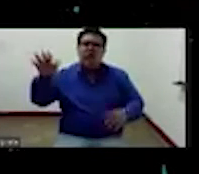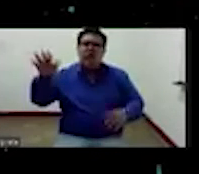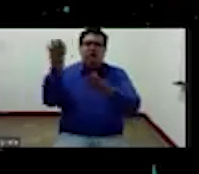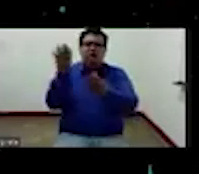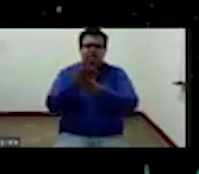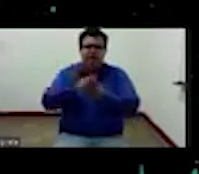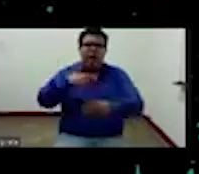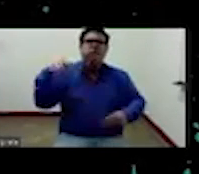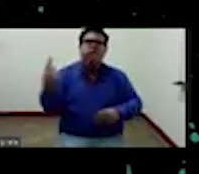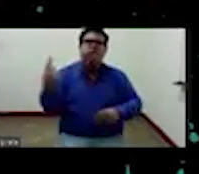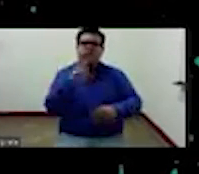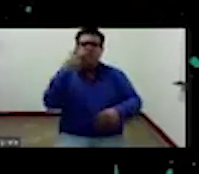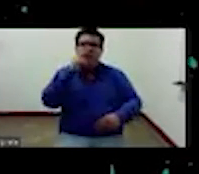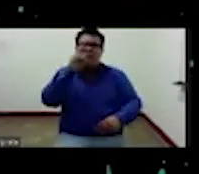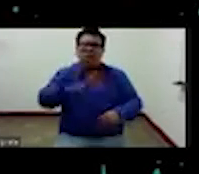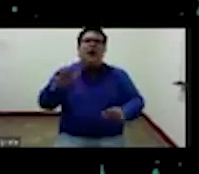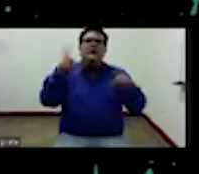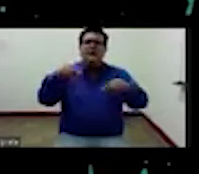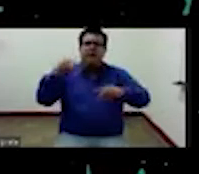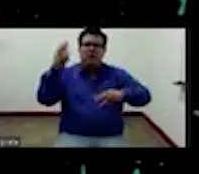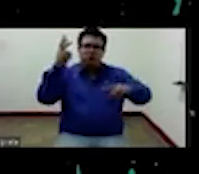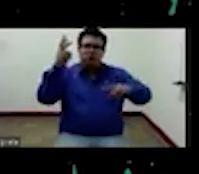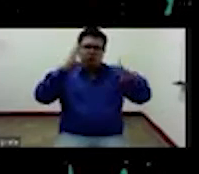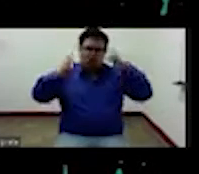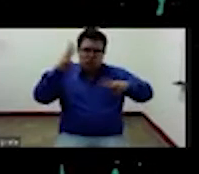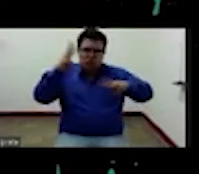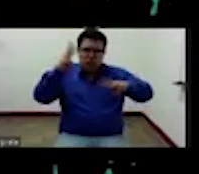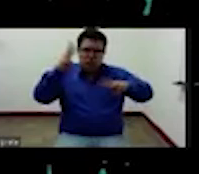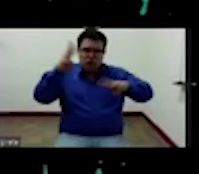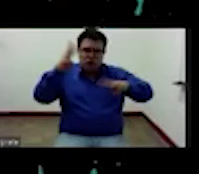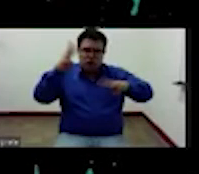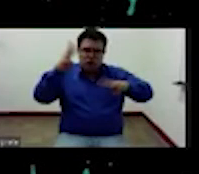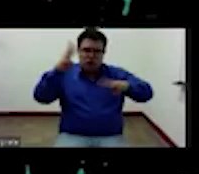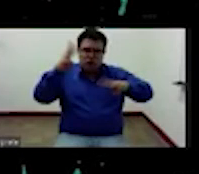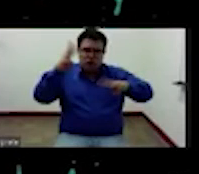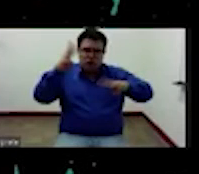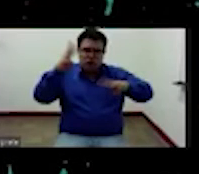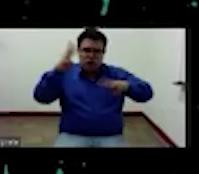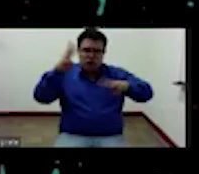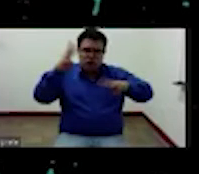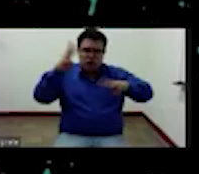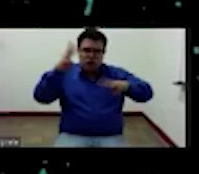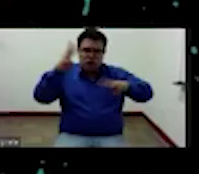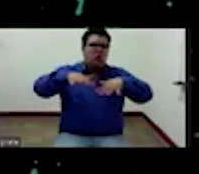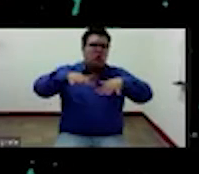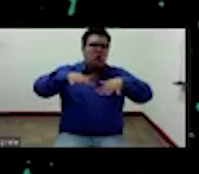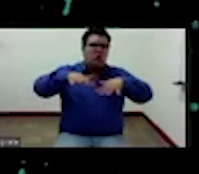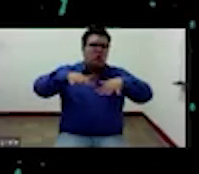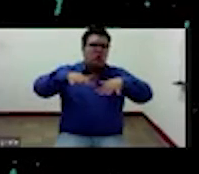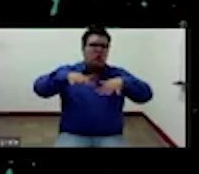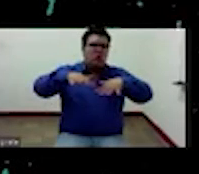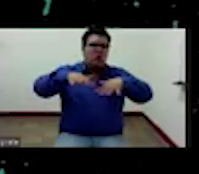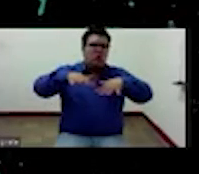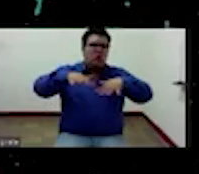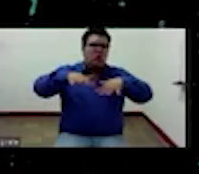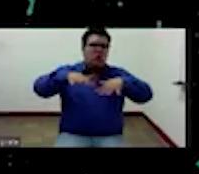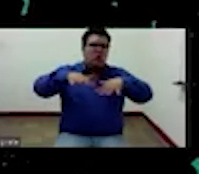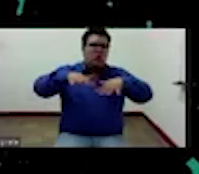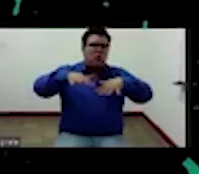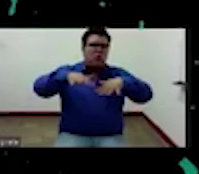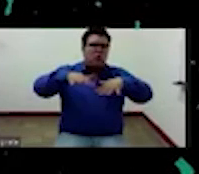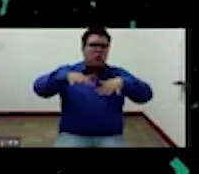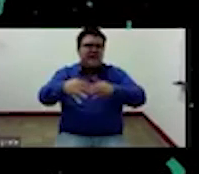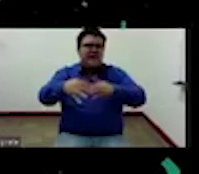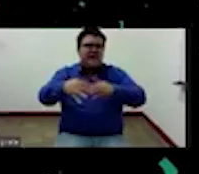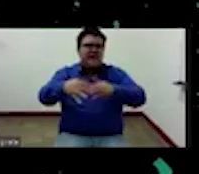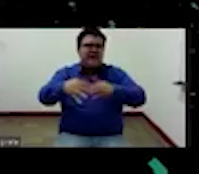Museo Nacional, en el espacio público, logré montar durante una semana el estrépito que sonara a las 11 de la mañana y a las